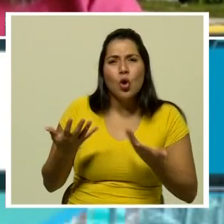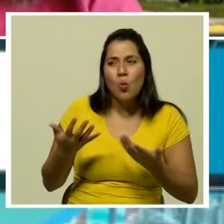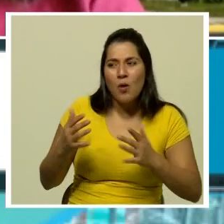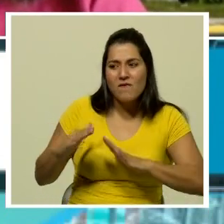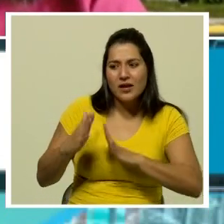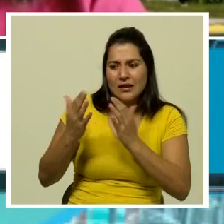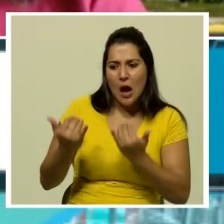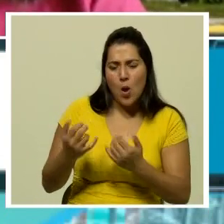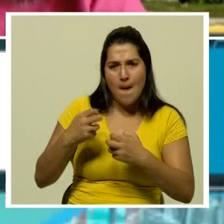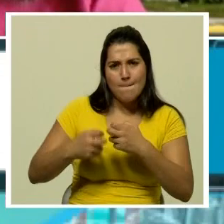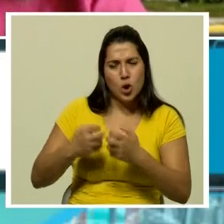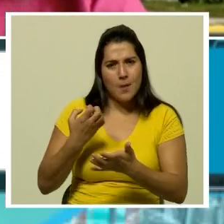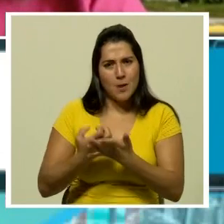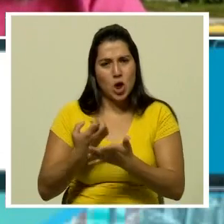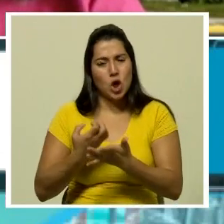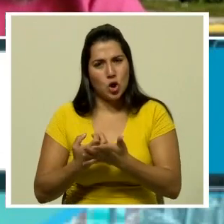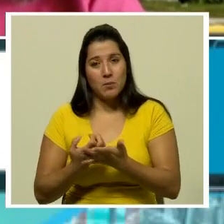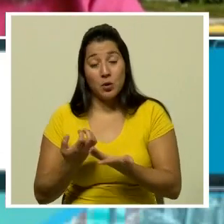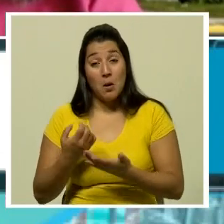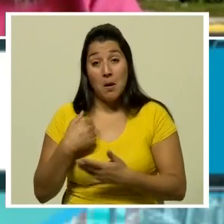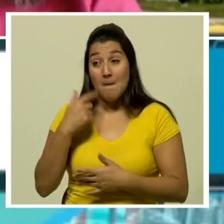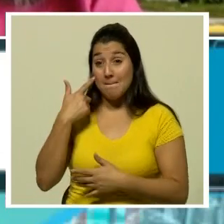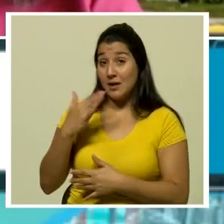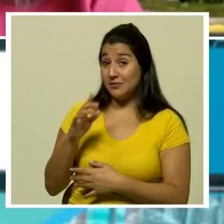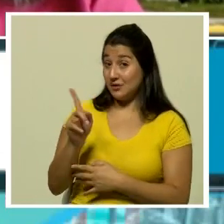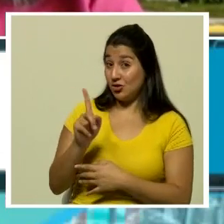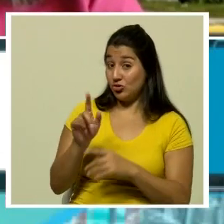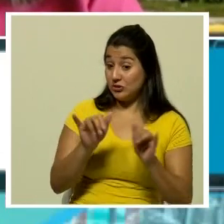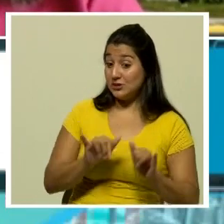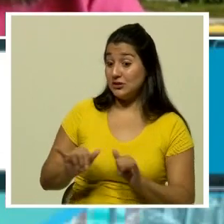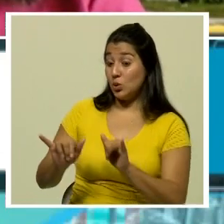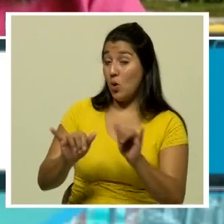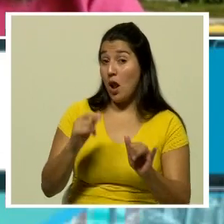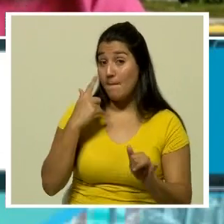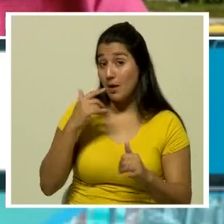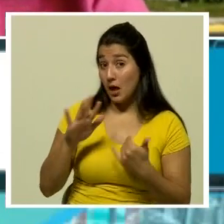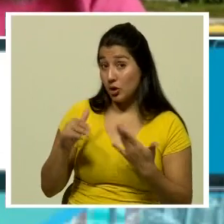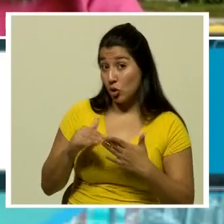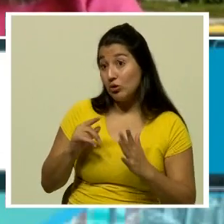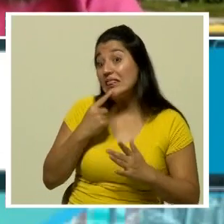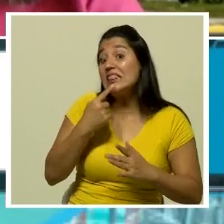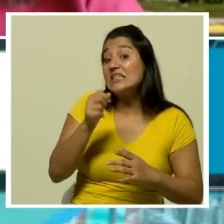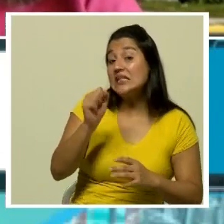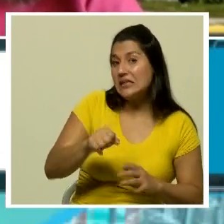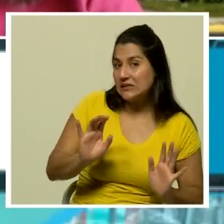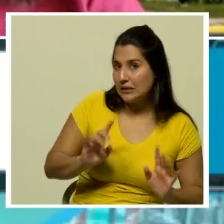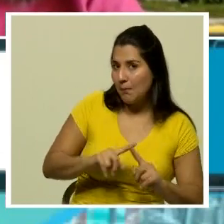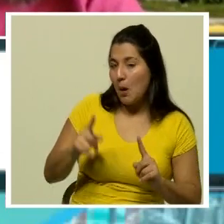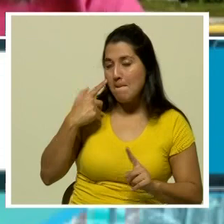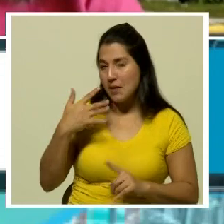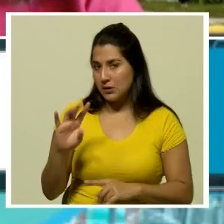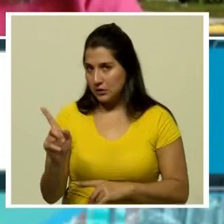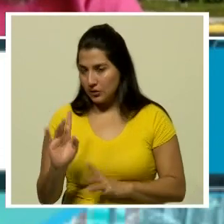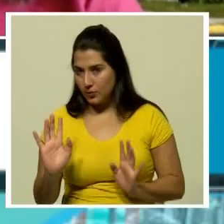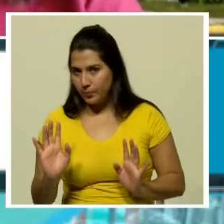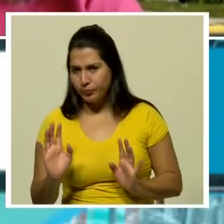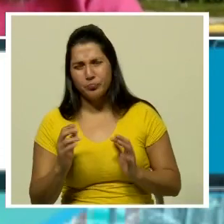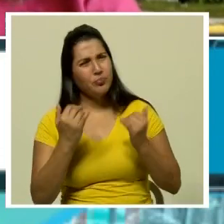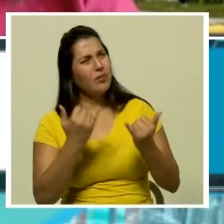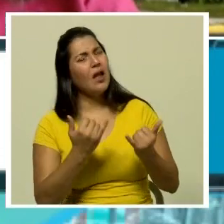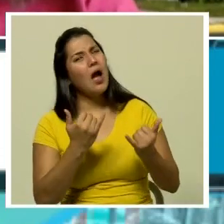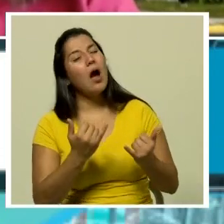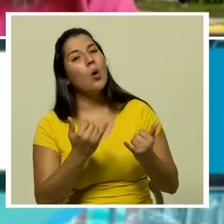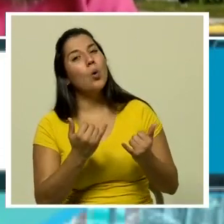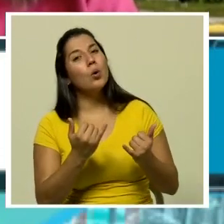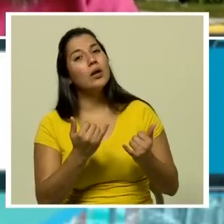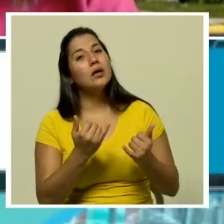crisis. Totalmente, la receta... Aparentemente no va a ser parejo, esa es la promesa. La receta, están pidiendo si van a